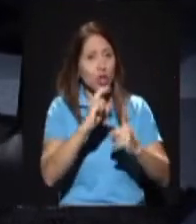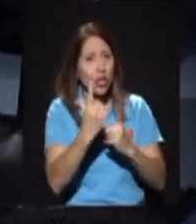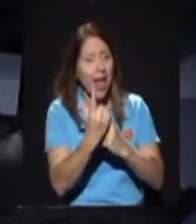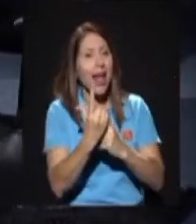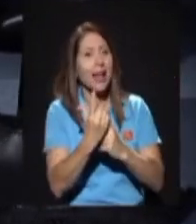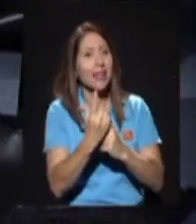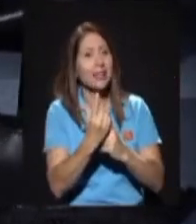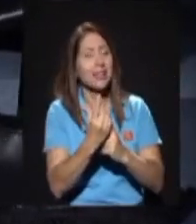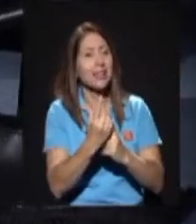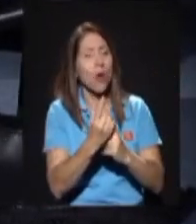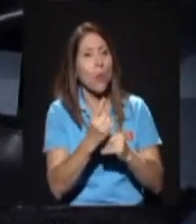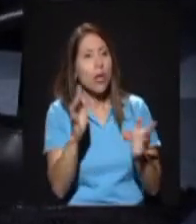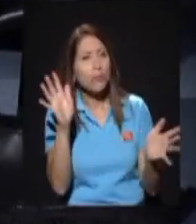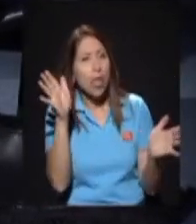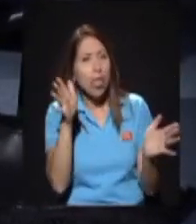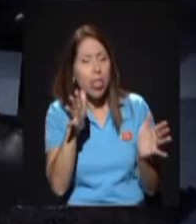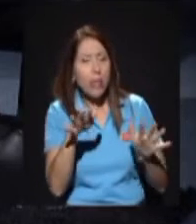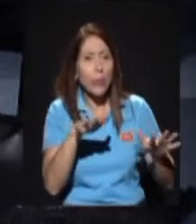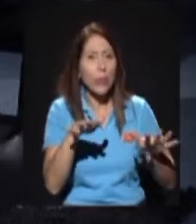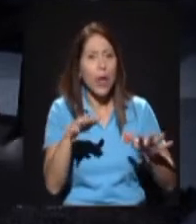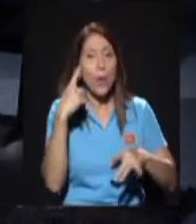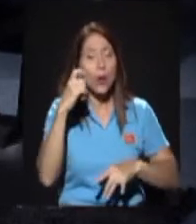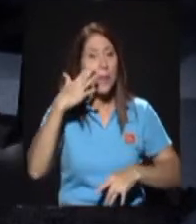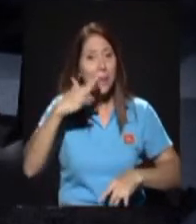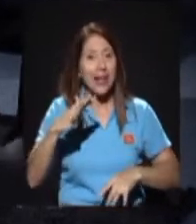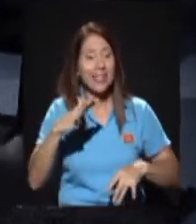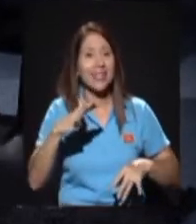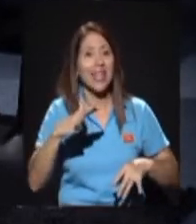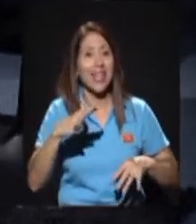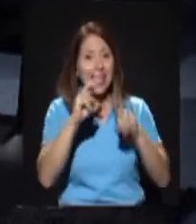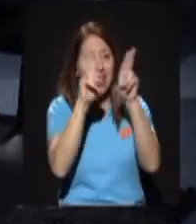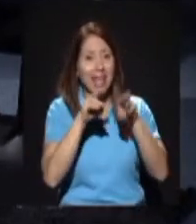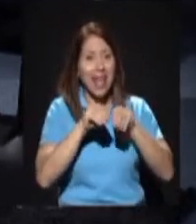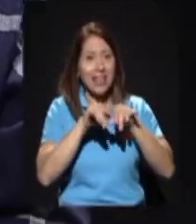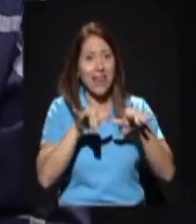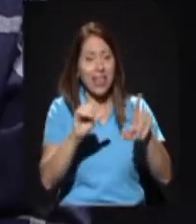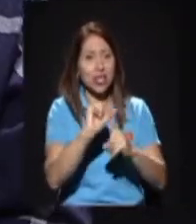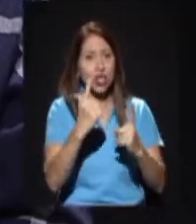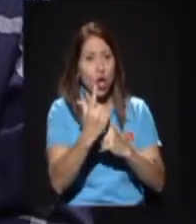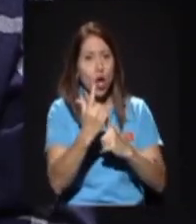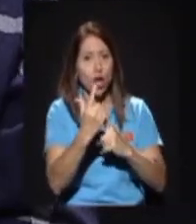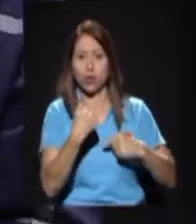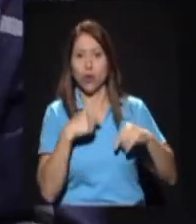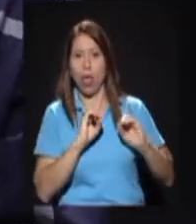diluye, porque me parece que las redes, y yo no las sigo, es